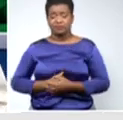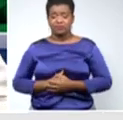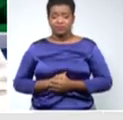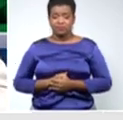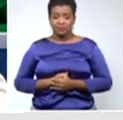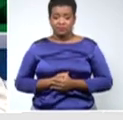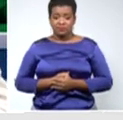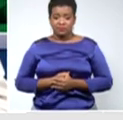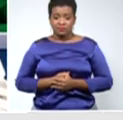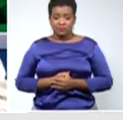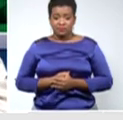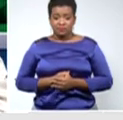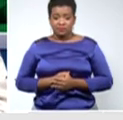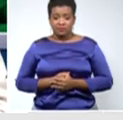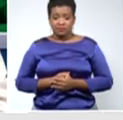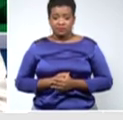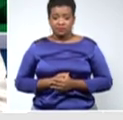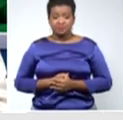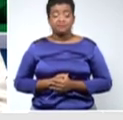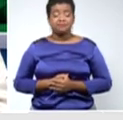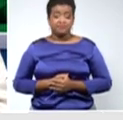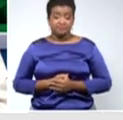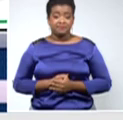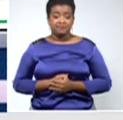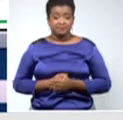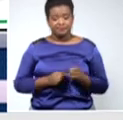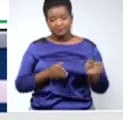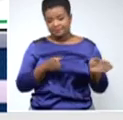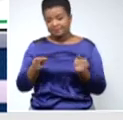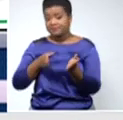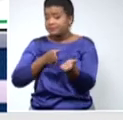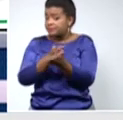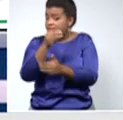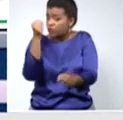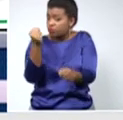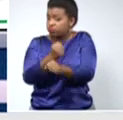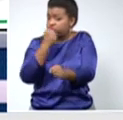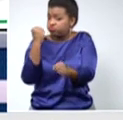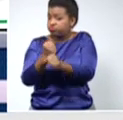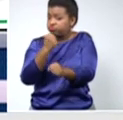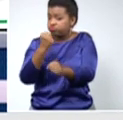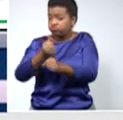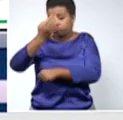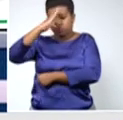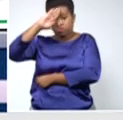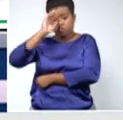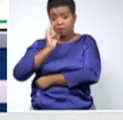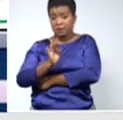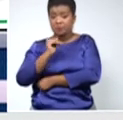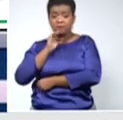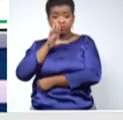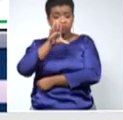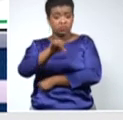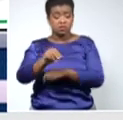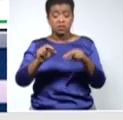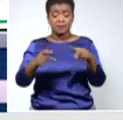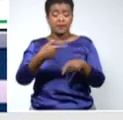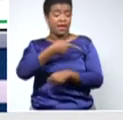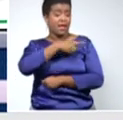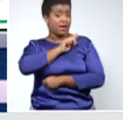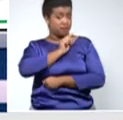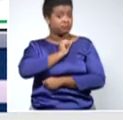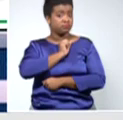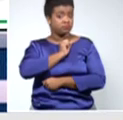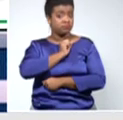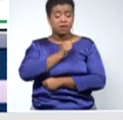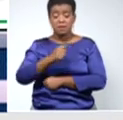Bueno, se sigue trabajando con responsabilidad en nuestro país, doctor, como bien usted lo decía y lo recalcaba ayer el